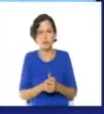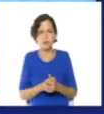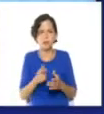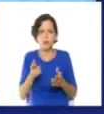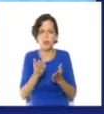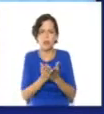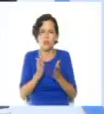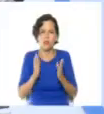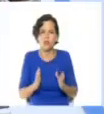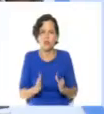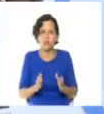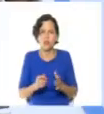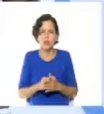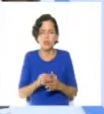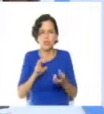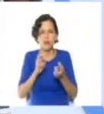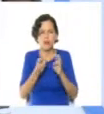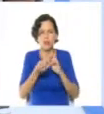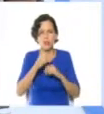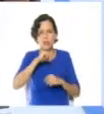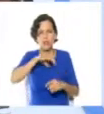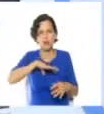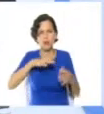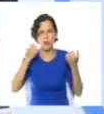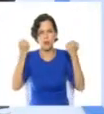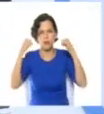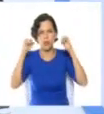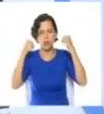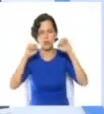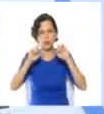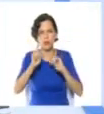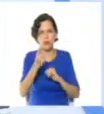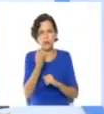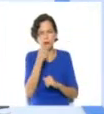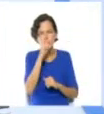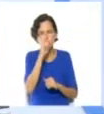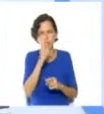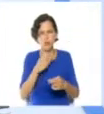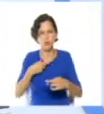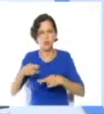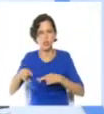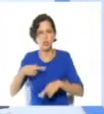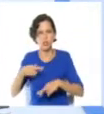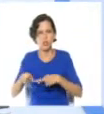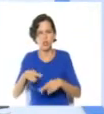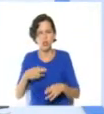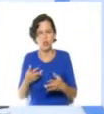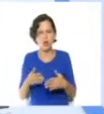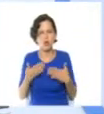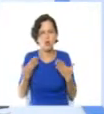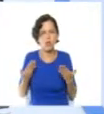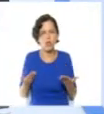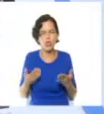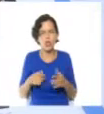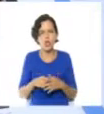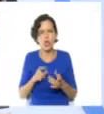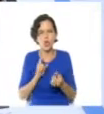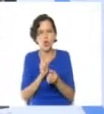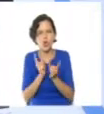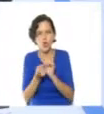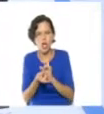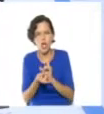querido compañero, este referente teórico práctico para primer año va a estar relacionado con lo que es los